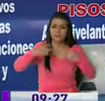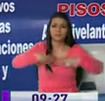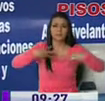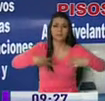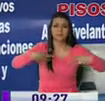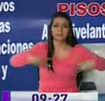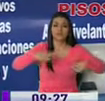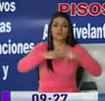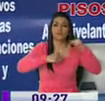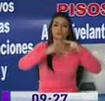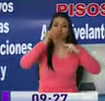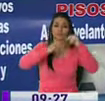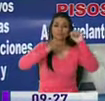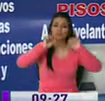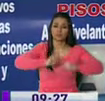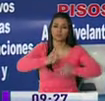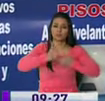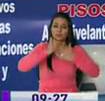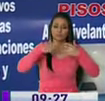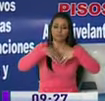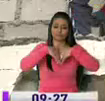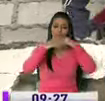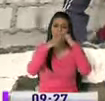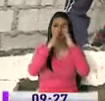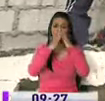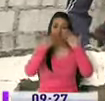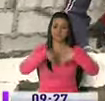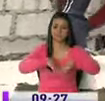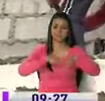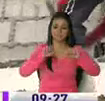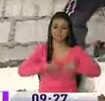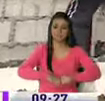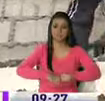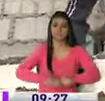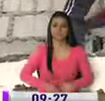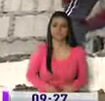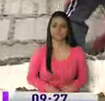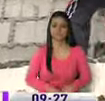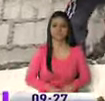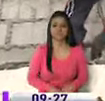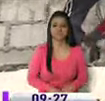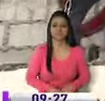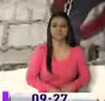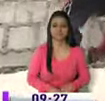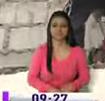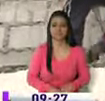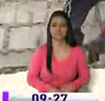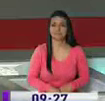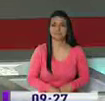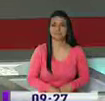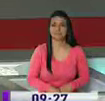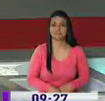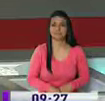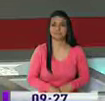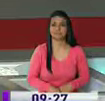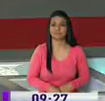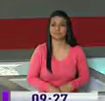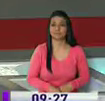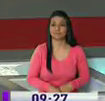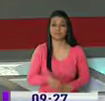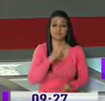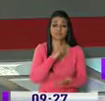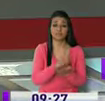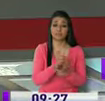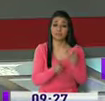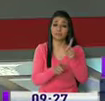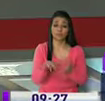para poder reconstruir la casa nuevamente. Informó Patricia Aldaz. Nunca he dudado la